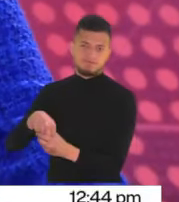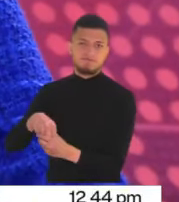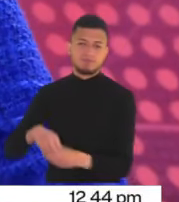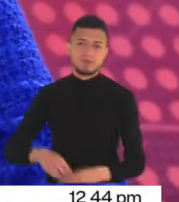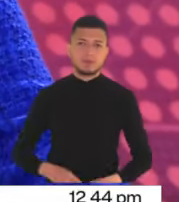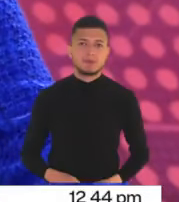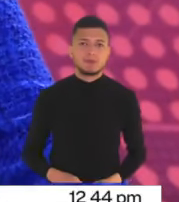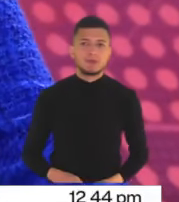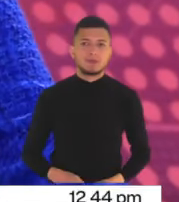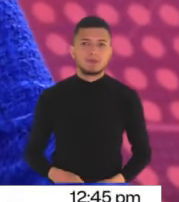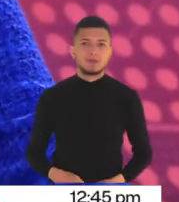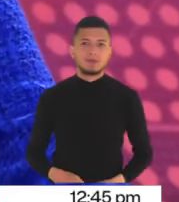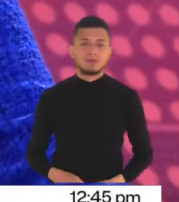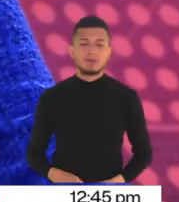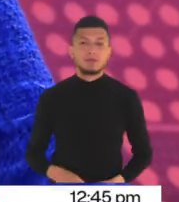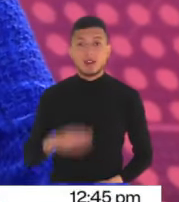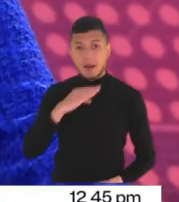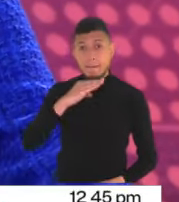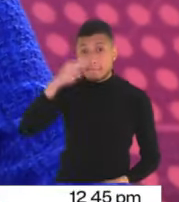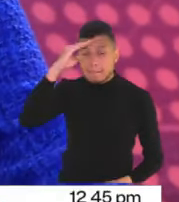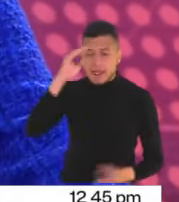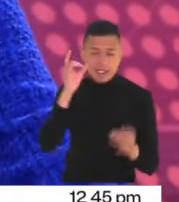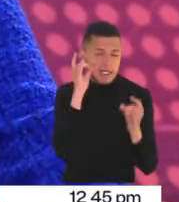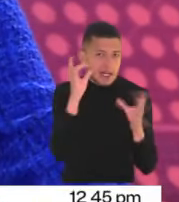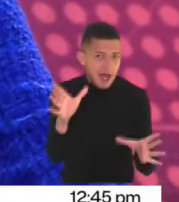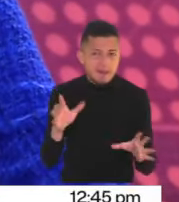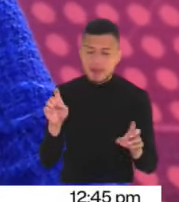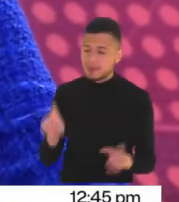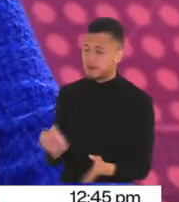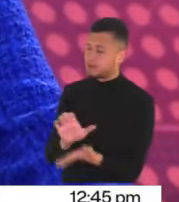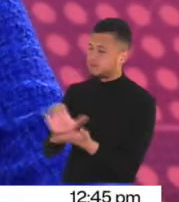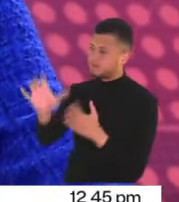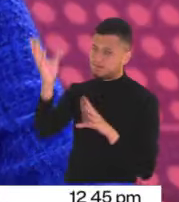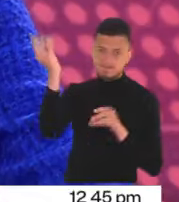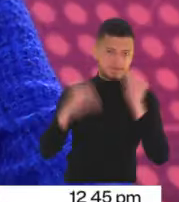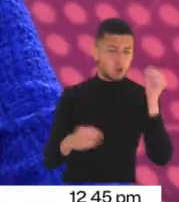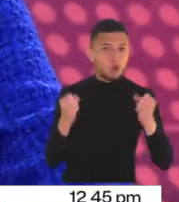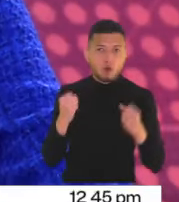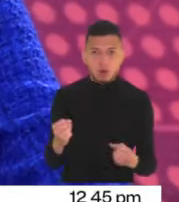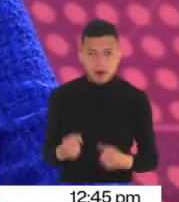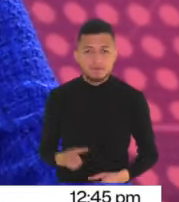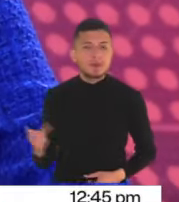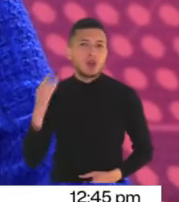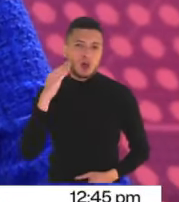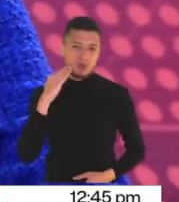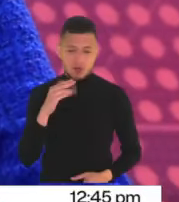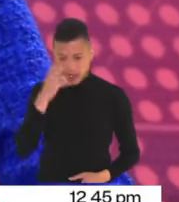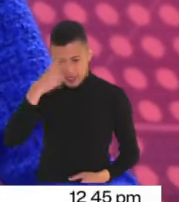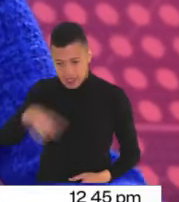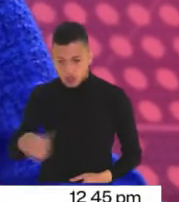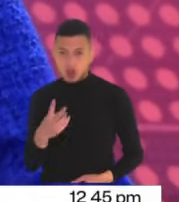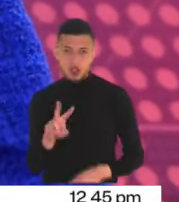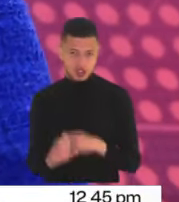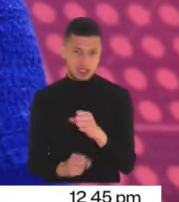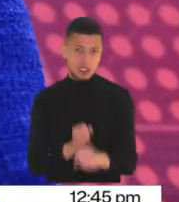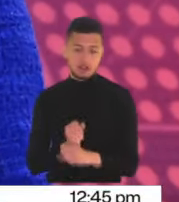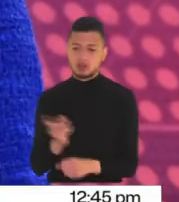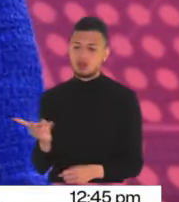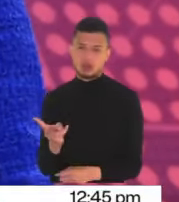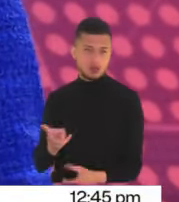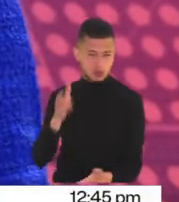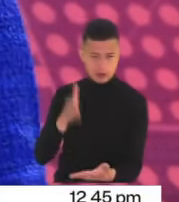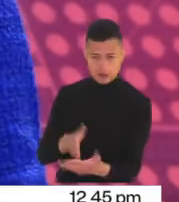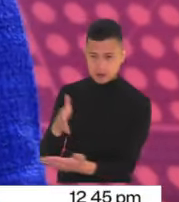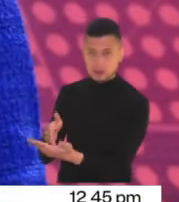lo que pasó en Medellín es muy grave y es algo que se debe rechazar rotundamente una mujer y su hijo de 12 años fueron atacados con arma blanca y